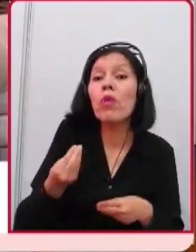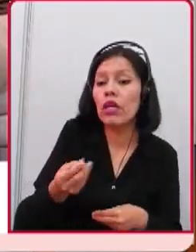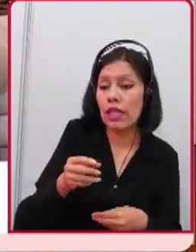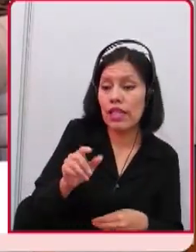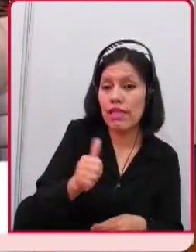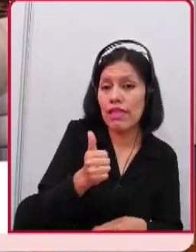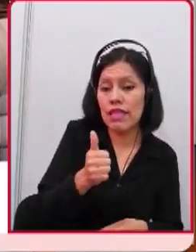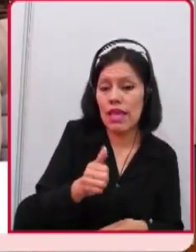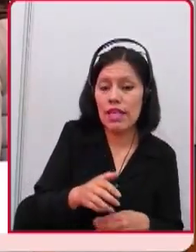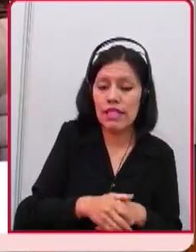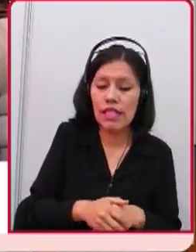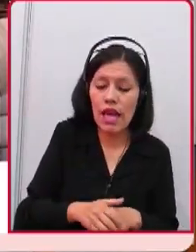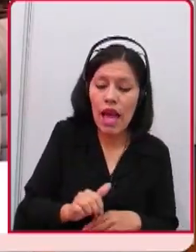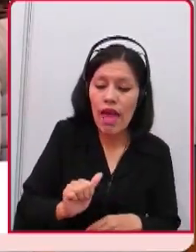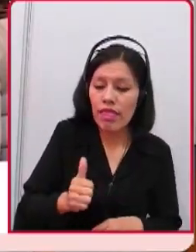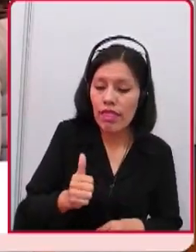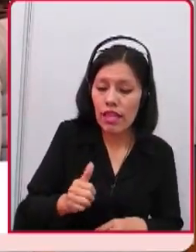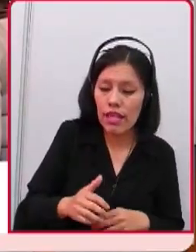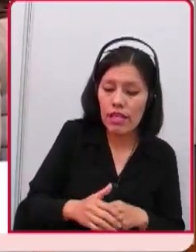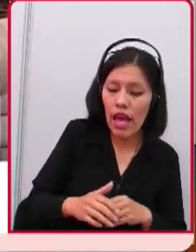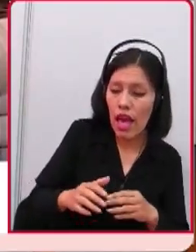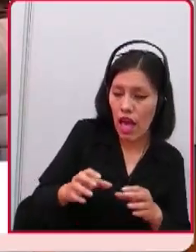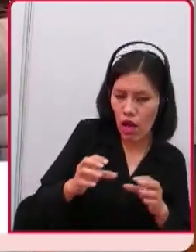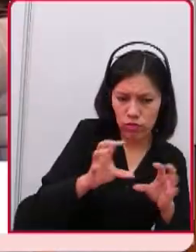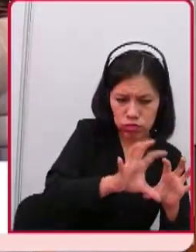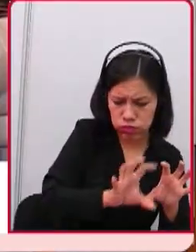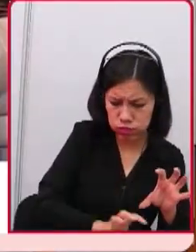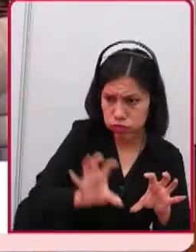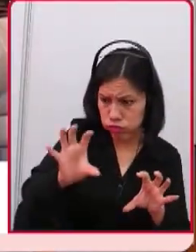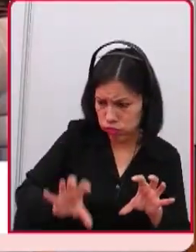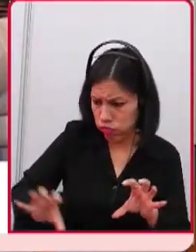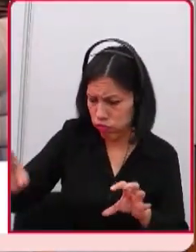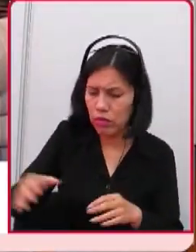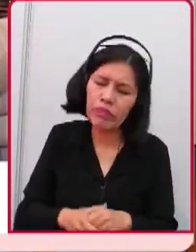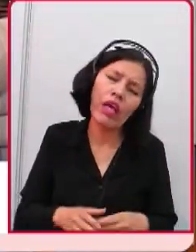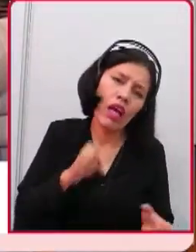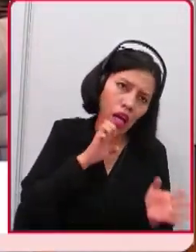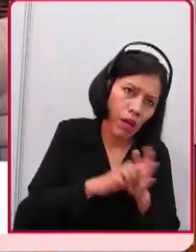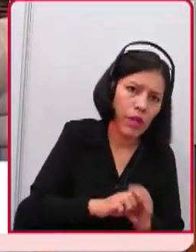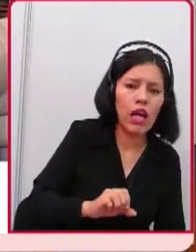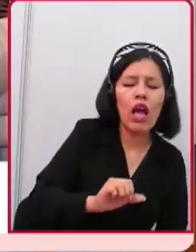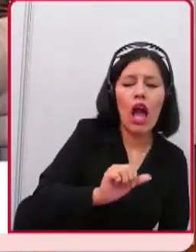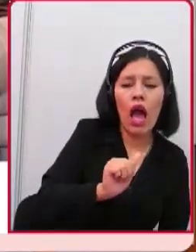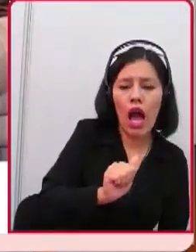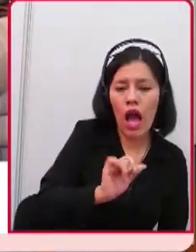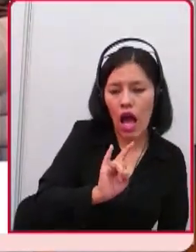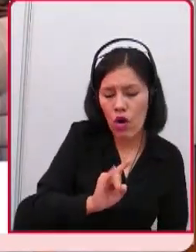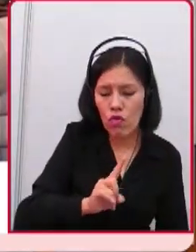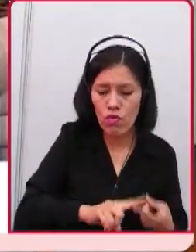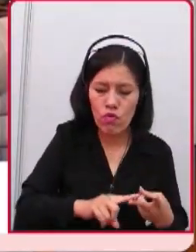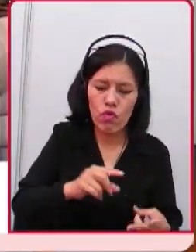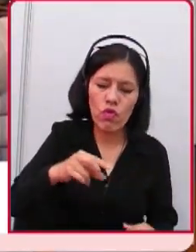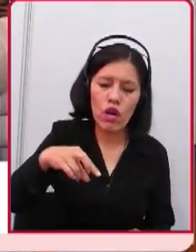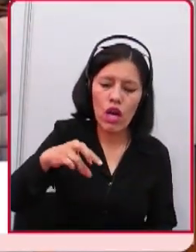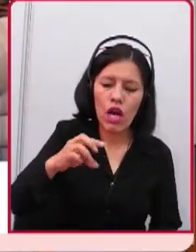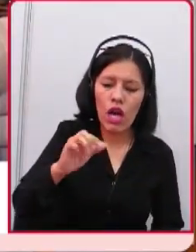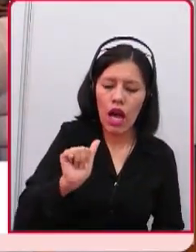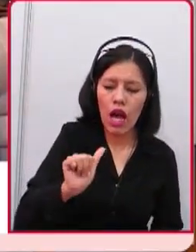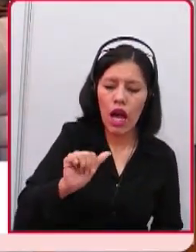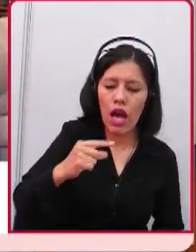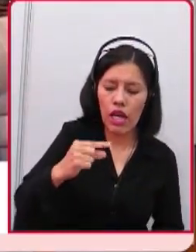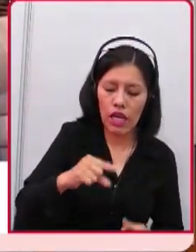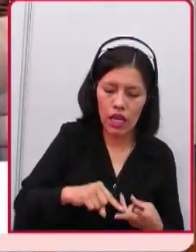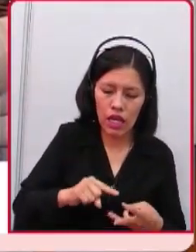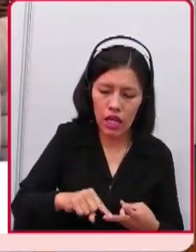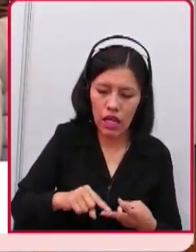ustedes le interesa Sí. el contenido metálico del oro o el oro equivalente, digamos, ¿no? El oro, la plata, el plomo y el zinc. Exacto, Exacto. ok.